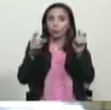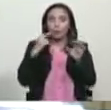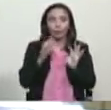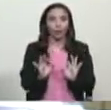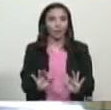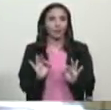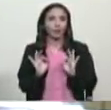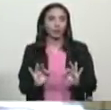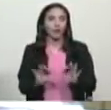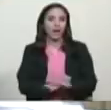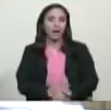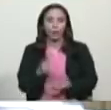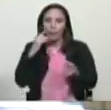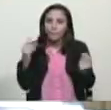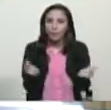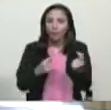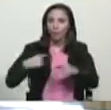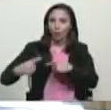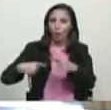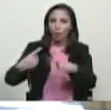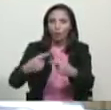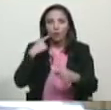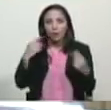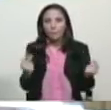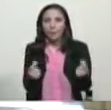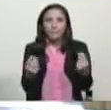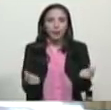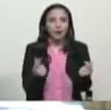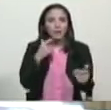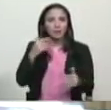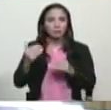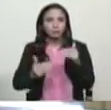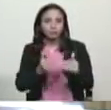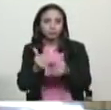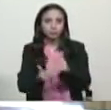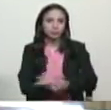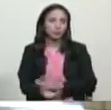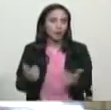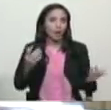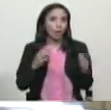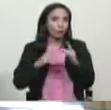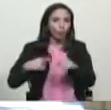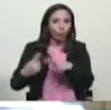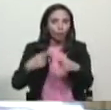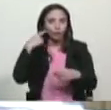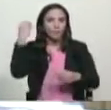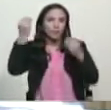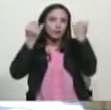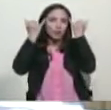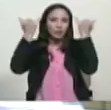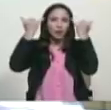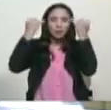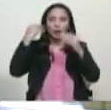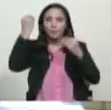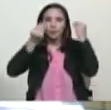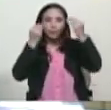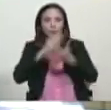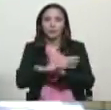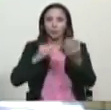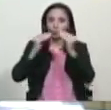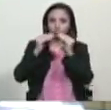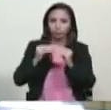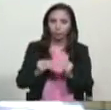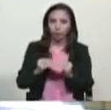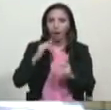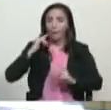extraordinarios, activados día a día, pensados en grandes día a día, con una gran alianza